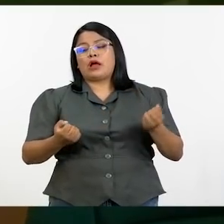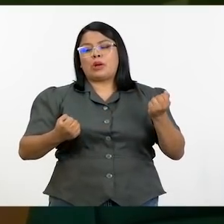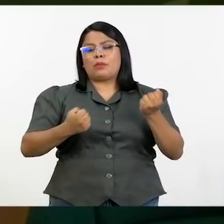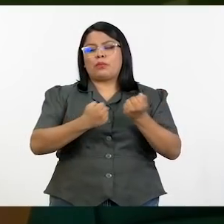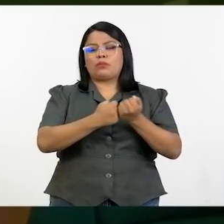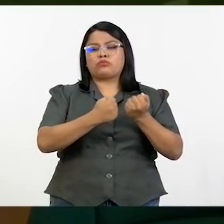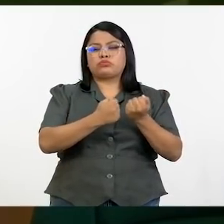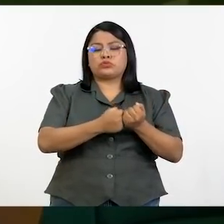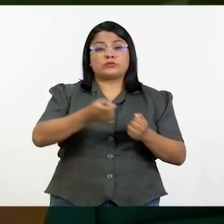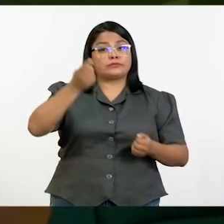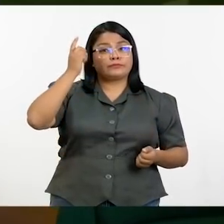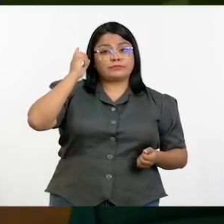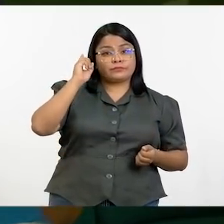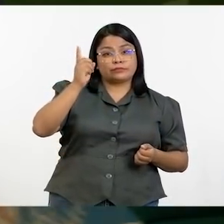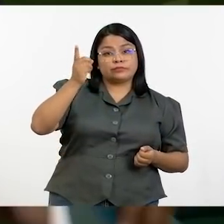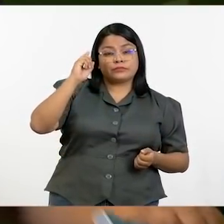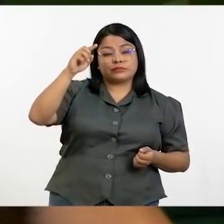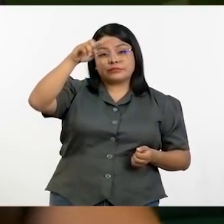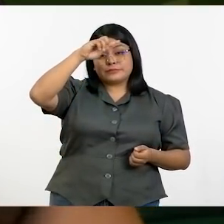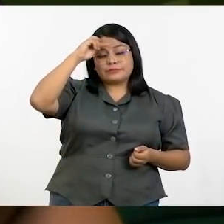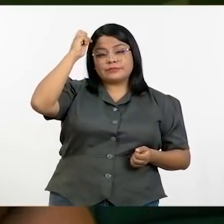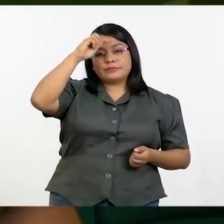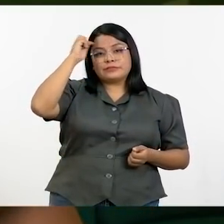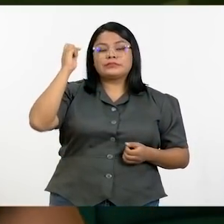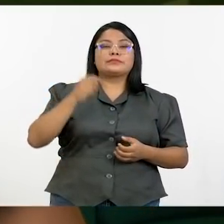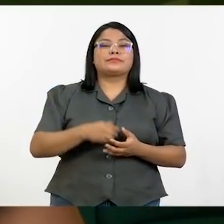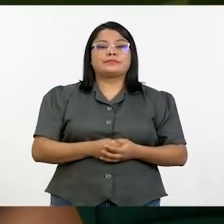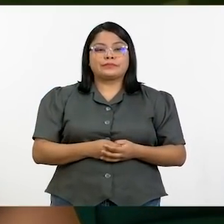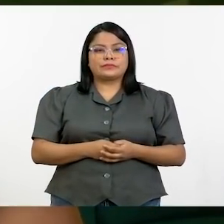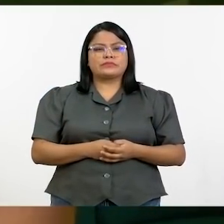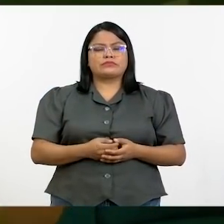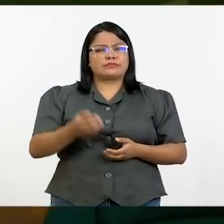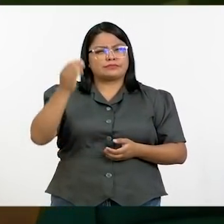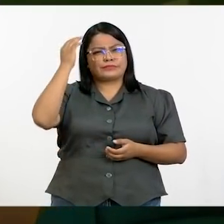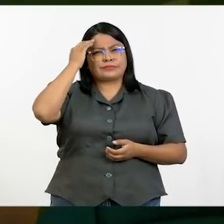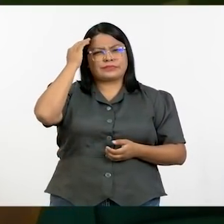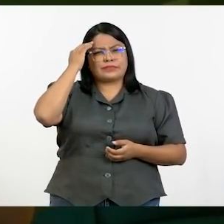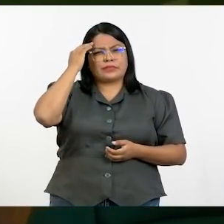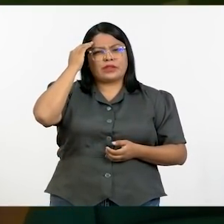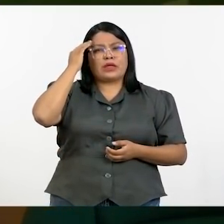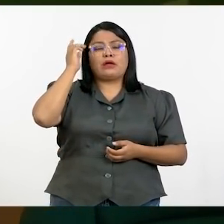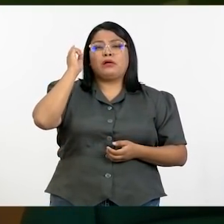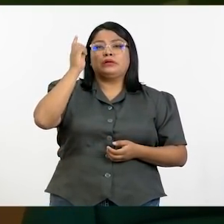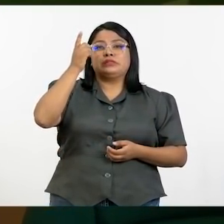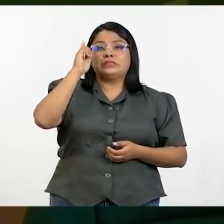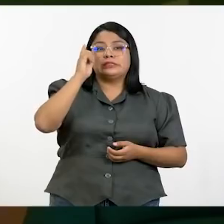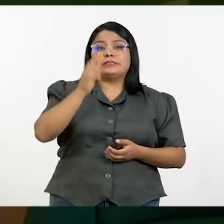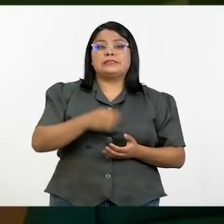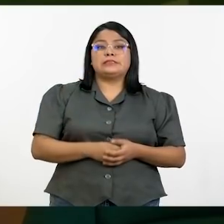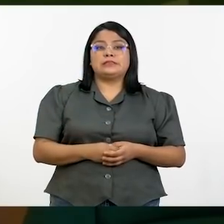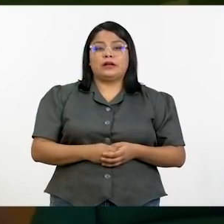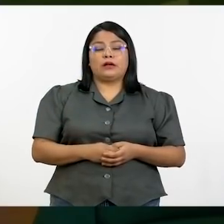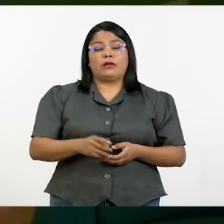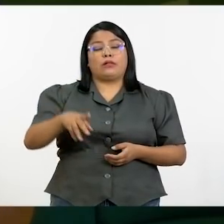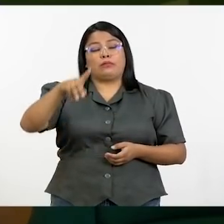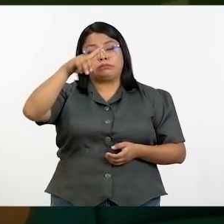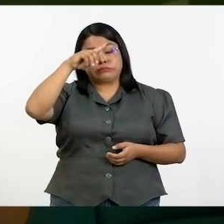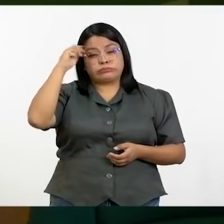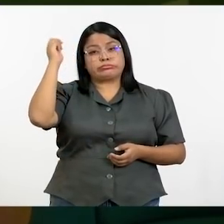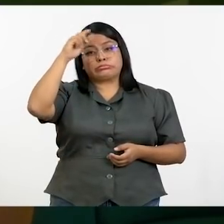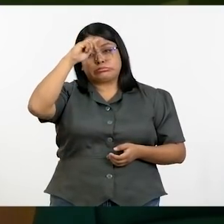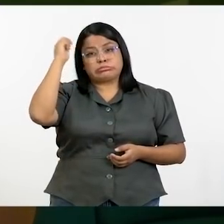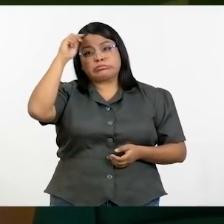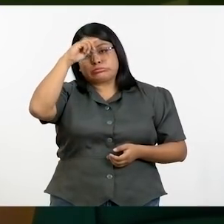como un apoyo a la labor docente. Todos los que hemos sido docentes sabemos que los docentes realizan una ardua labor